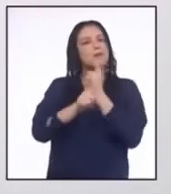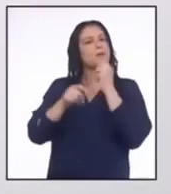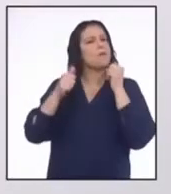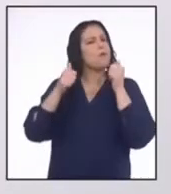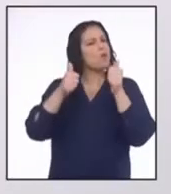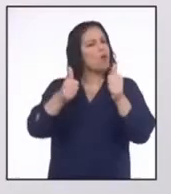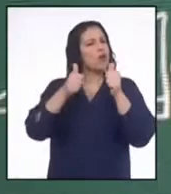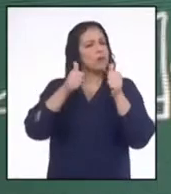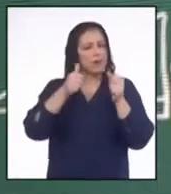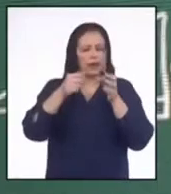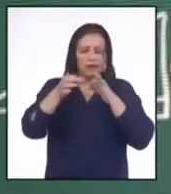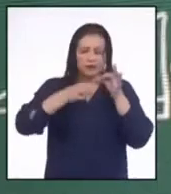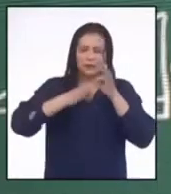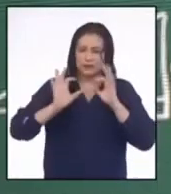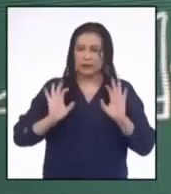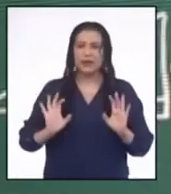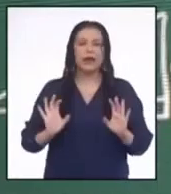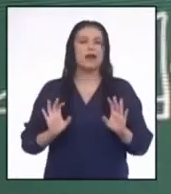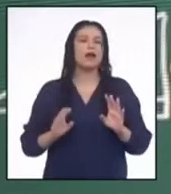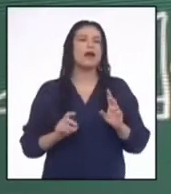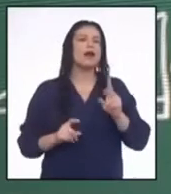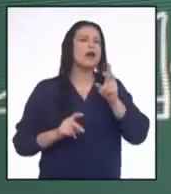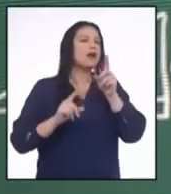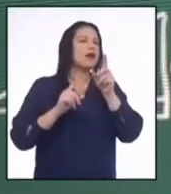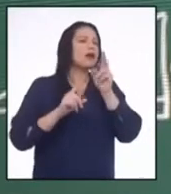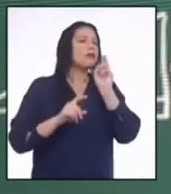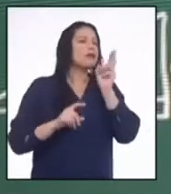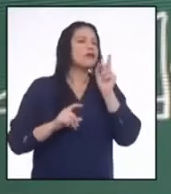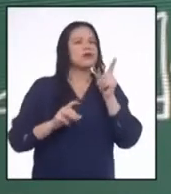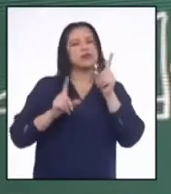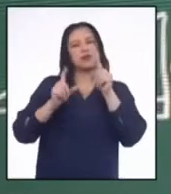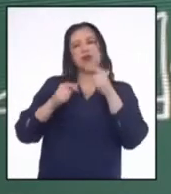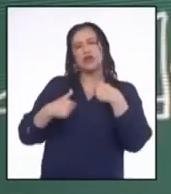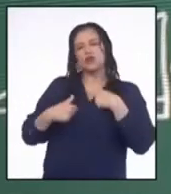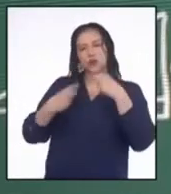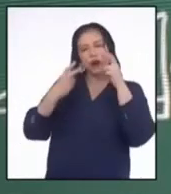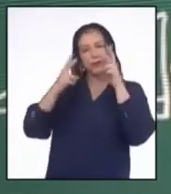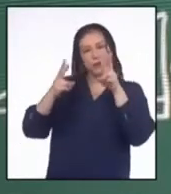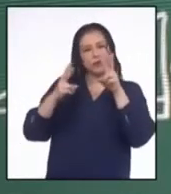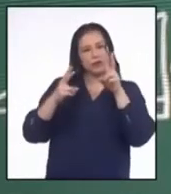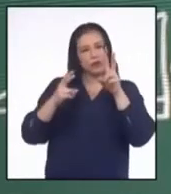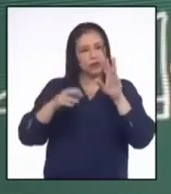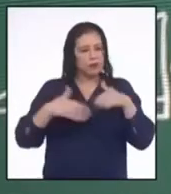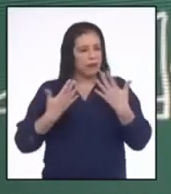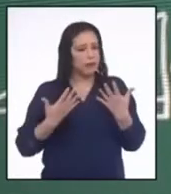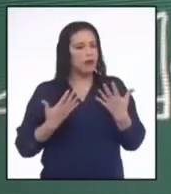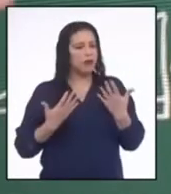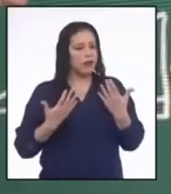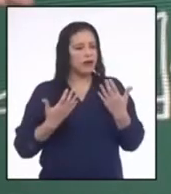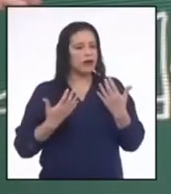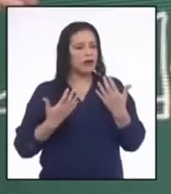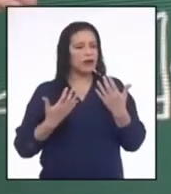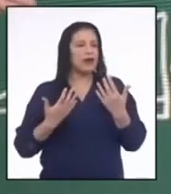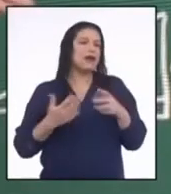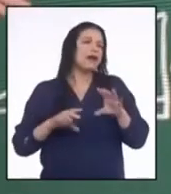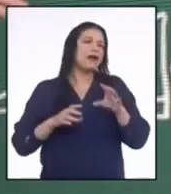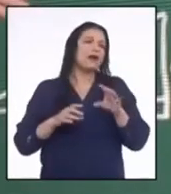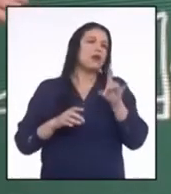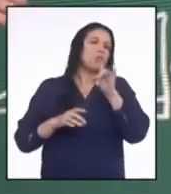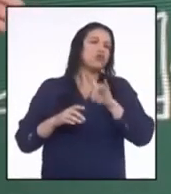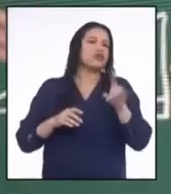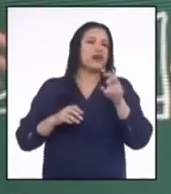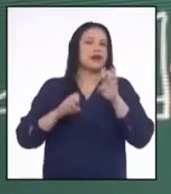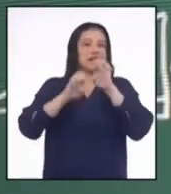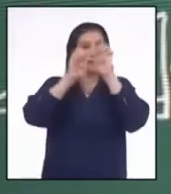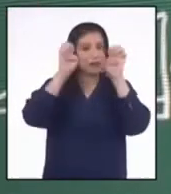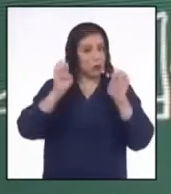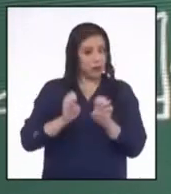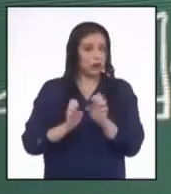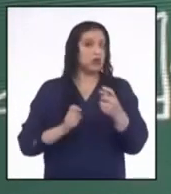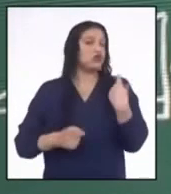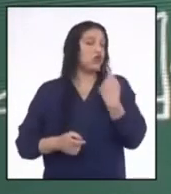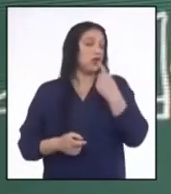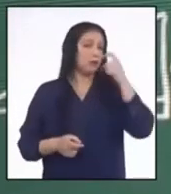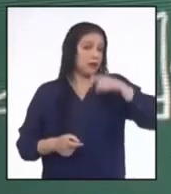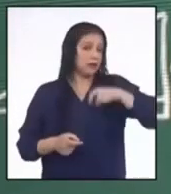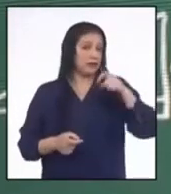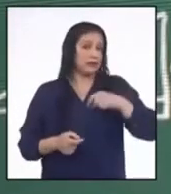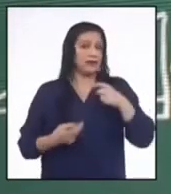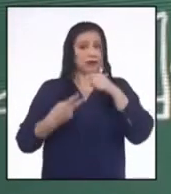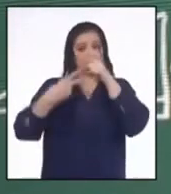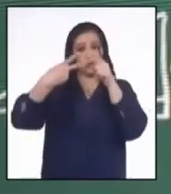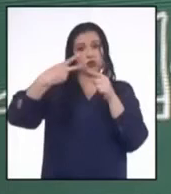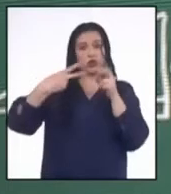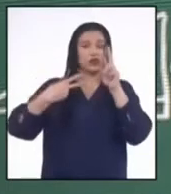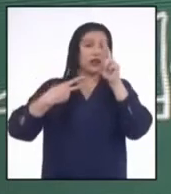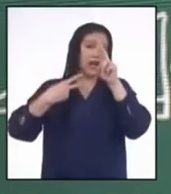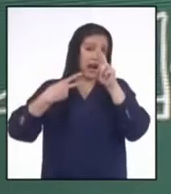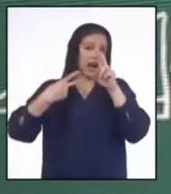Excelente interpretación. Profesora, he notado que para llegar a dicha ecuación general solo hemos necesitado dos datos: el valor del radio